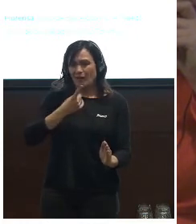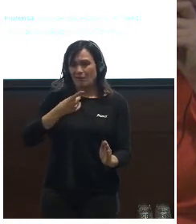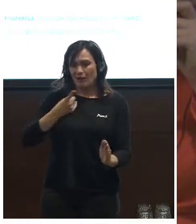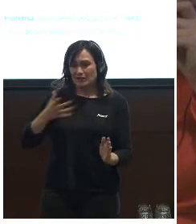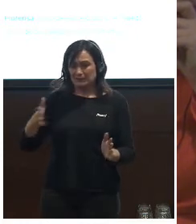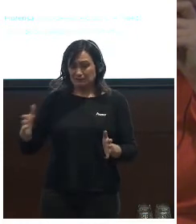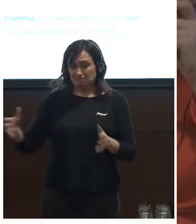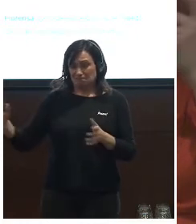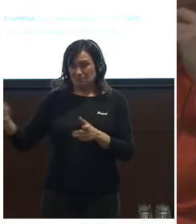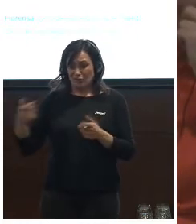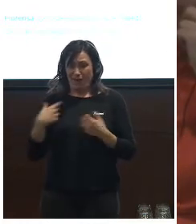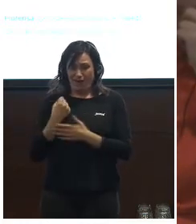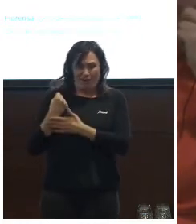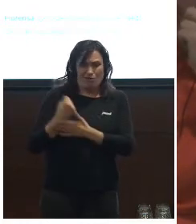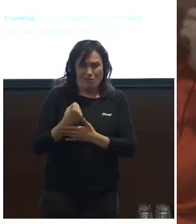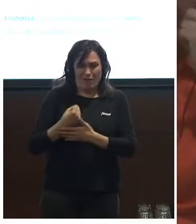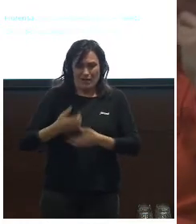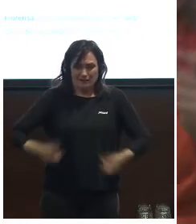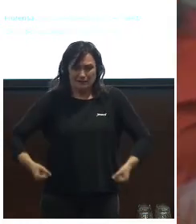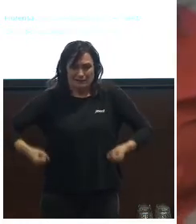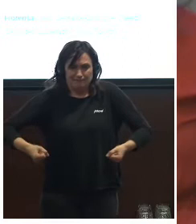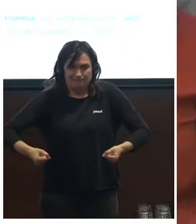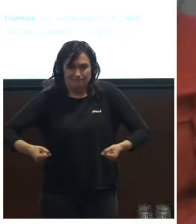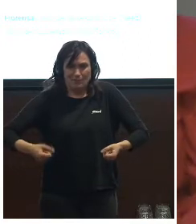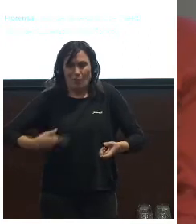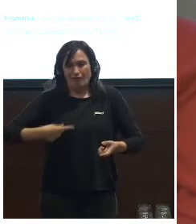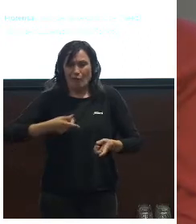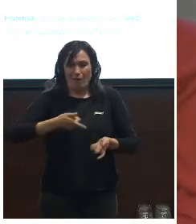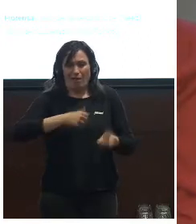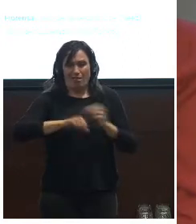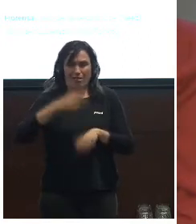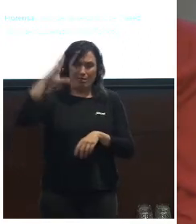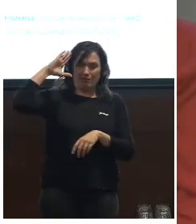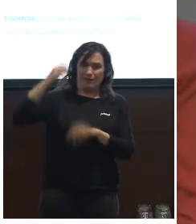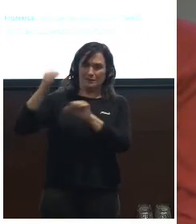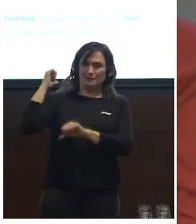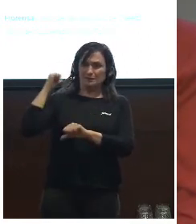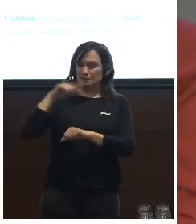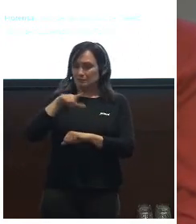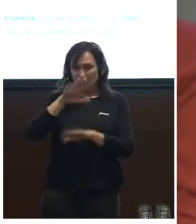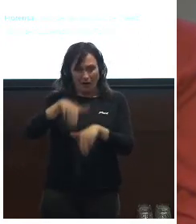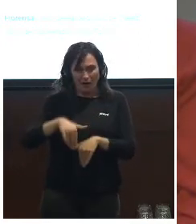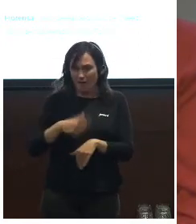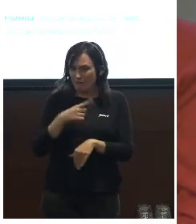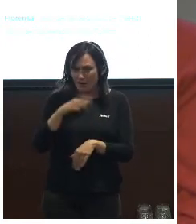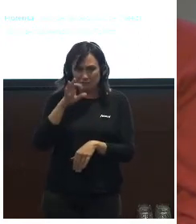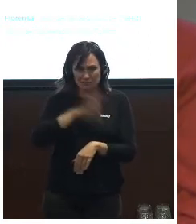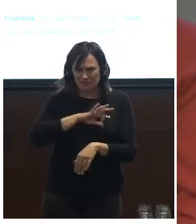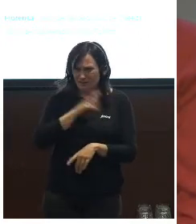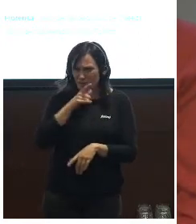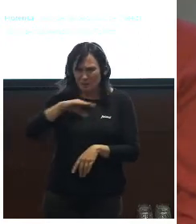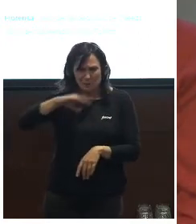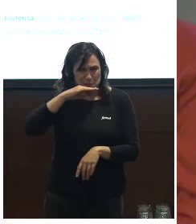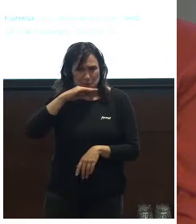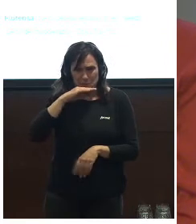se caiga, lo venían bajando con digamos, hacia marcha atrás, y el señor se cogió un cabreo morrocotudo con toda la razón del mundo.